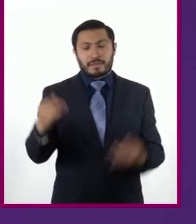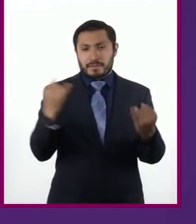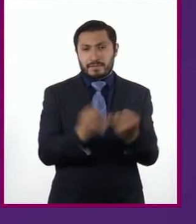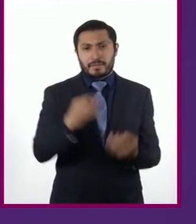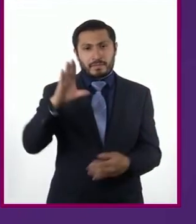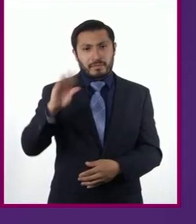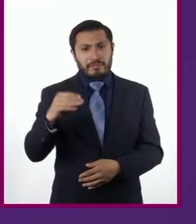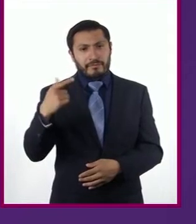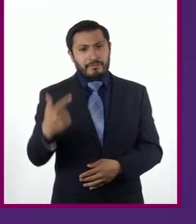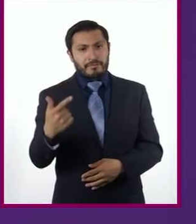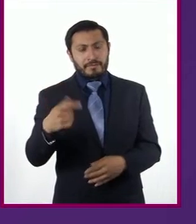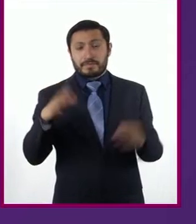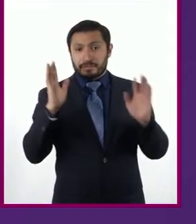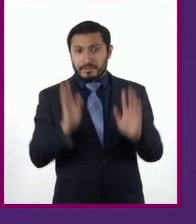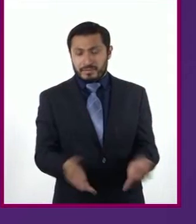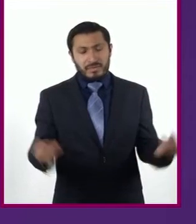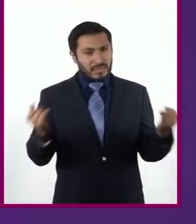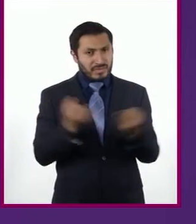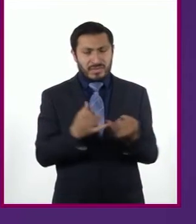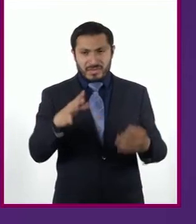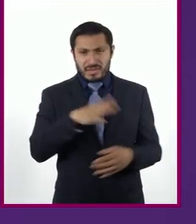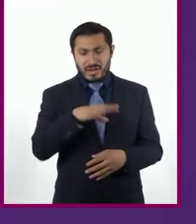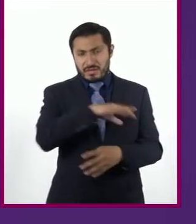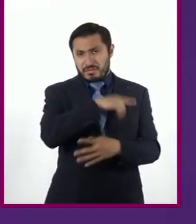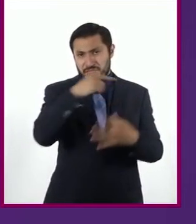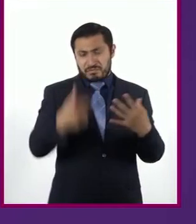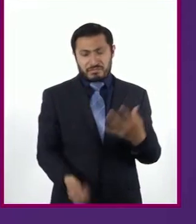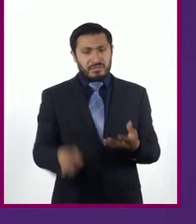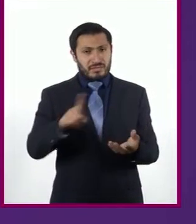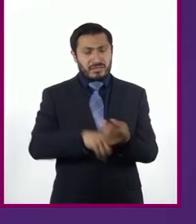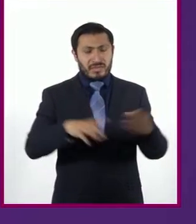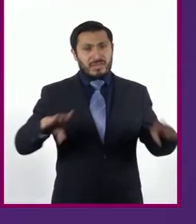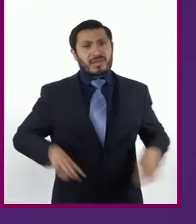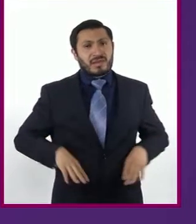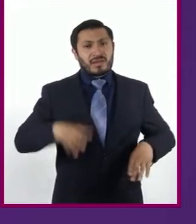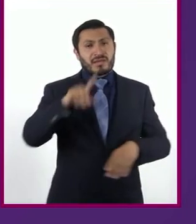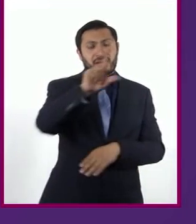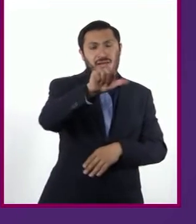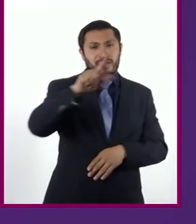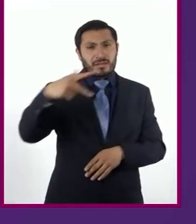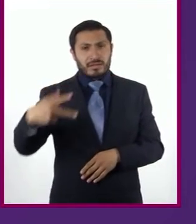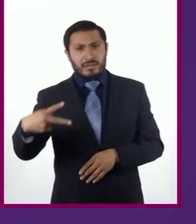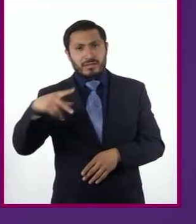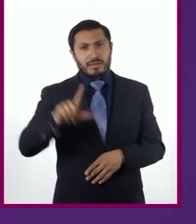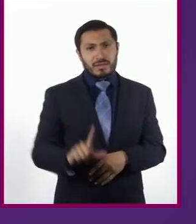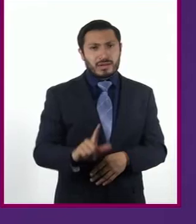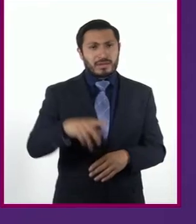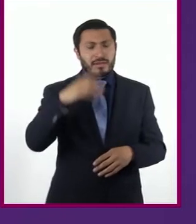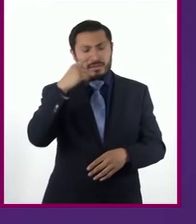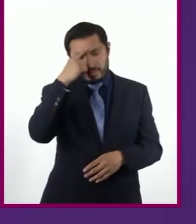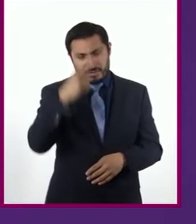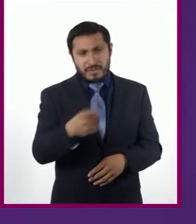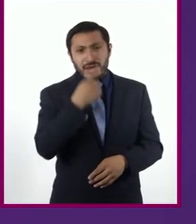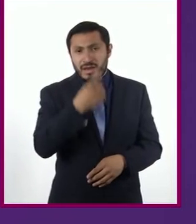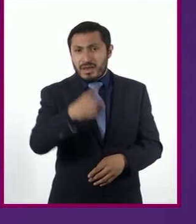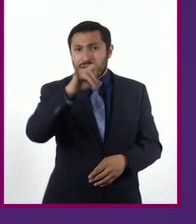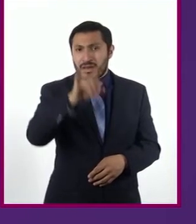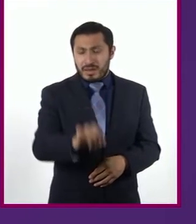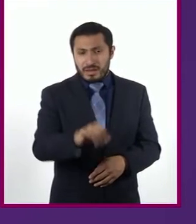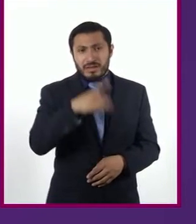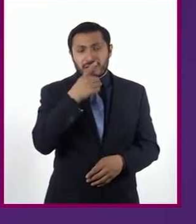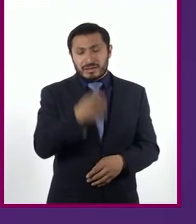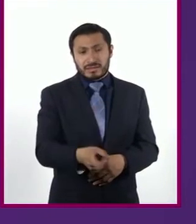grados. Ya tenemos todos los componentes del criterio lado-ángulo-lado para poder afirmar que el